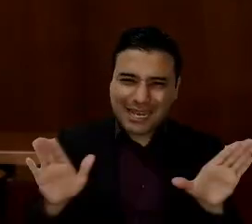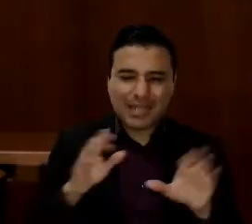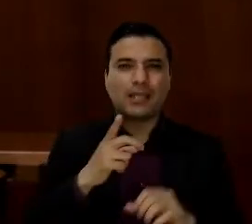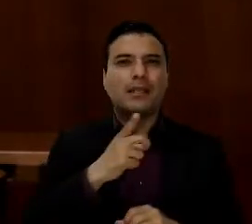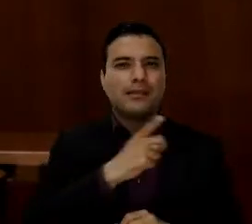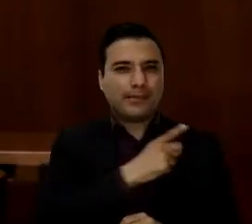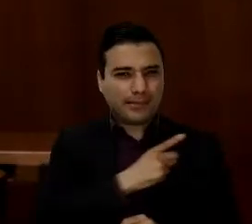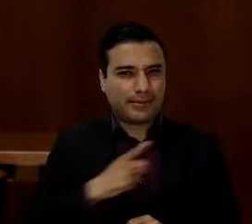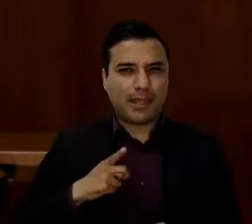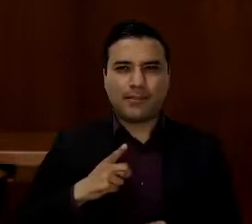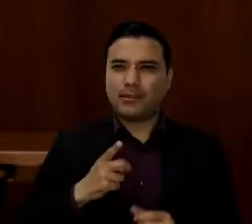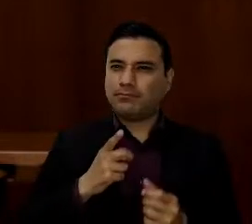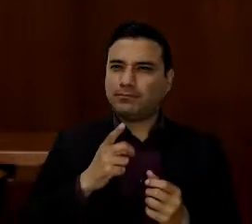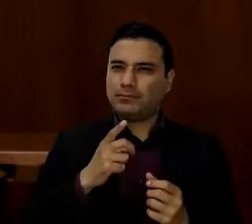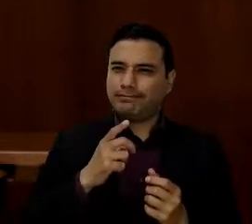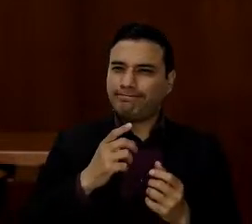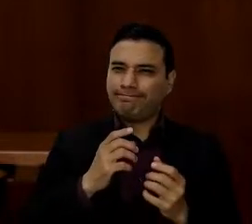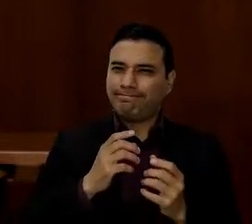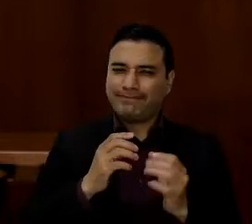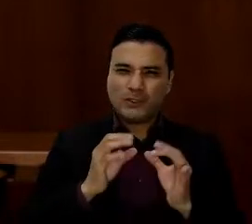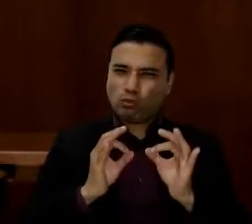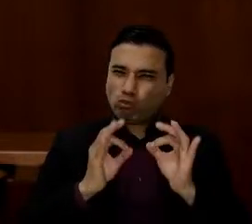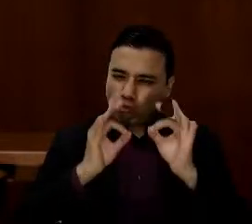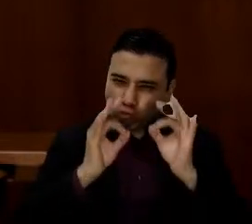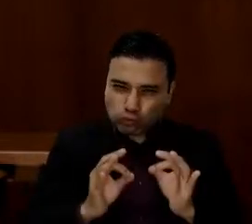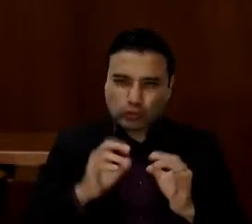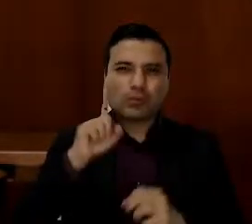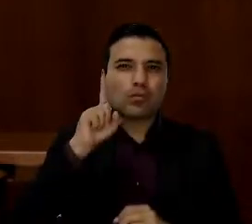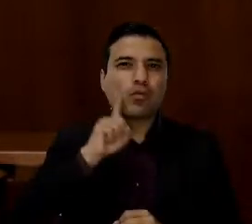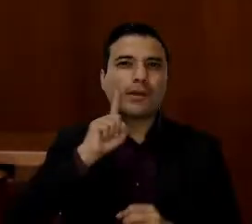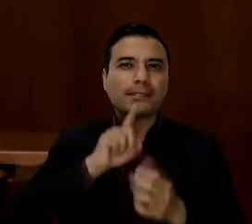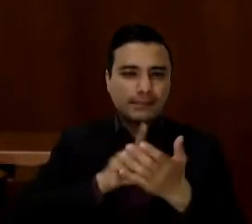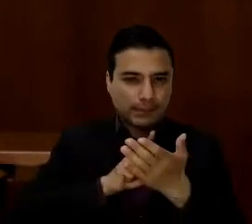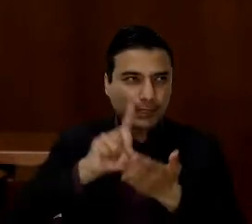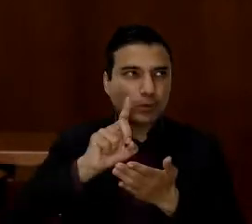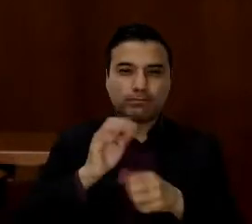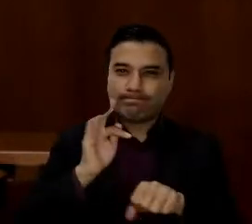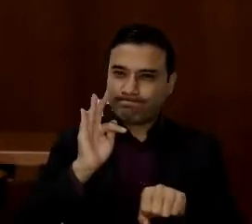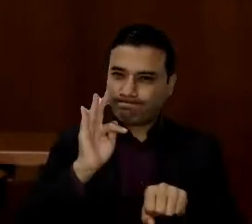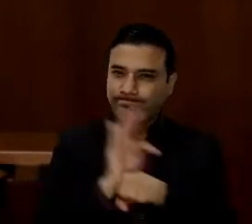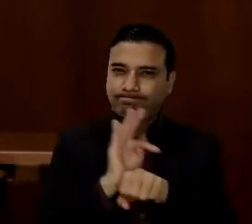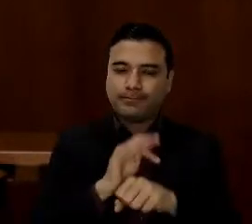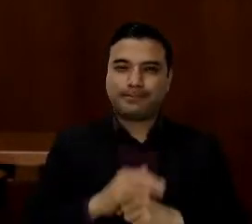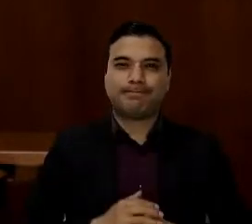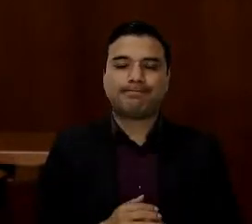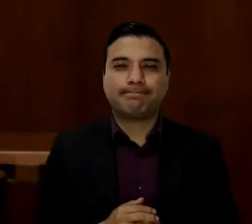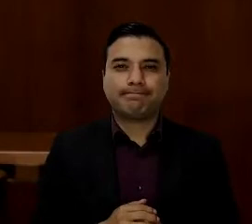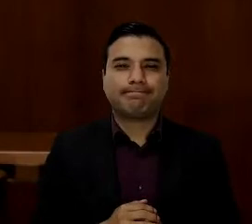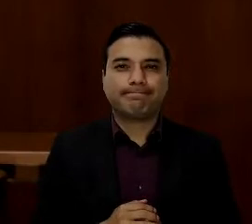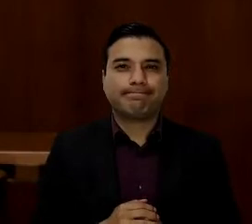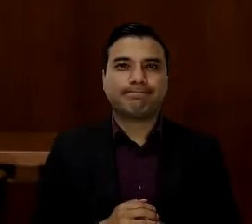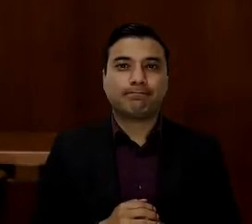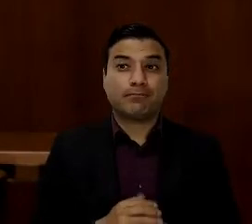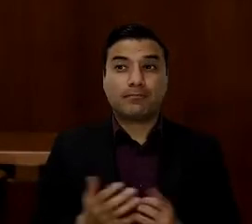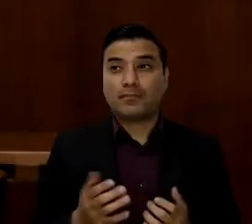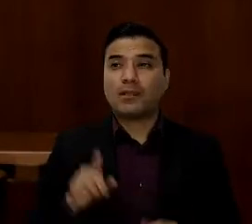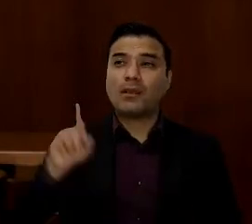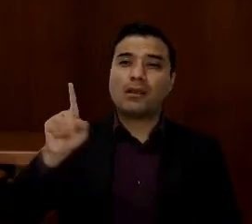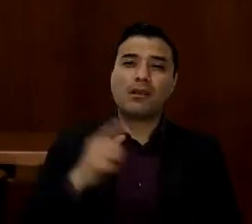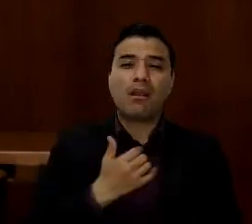que se cumplan y que garanticen los derechos de las mujeres no queremos más